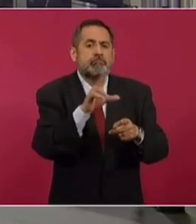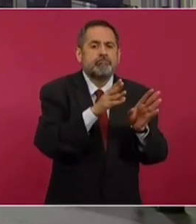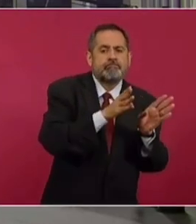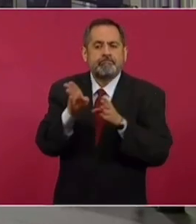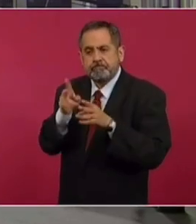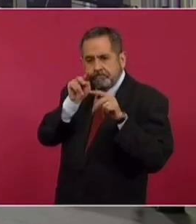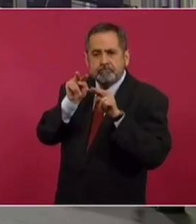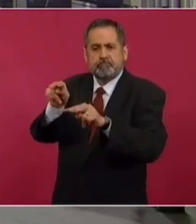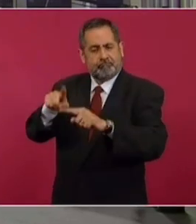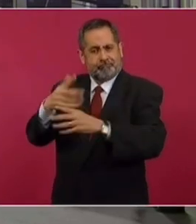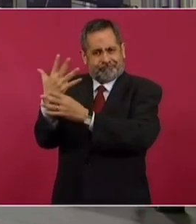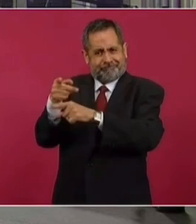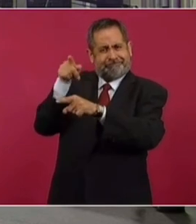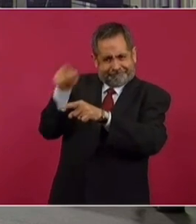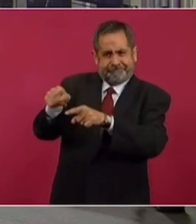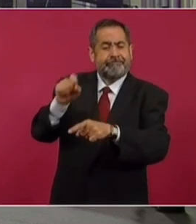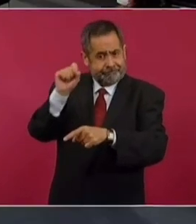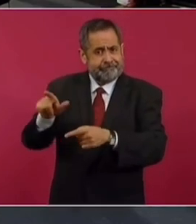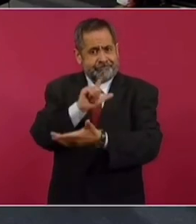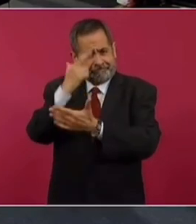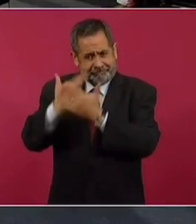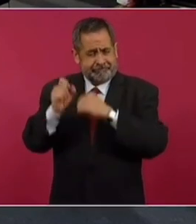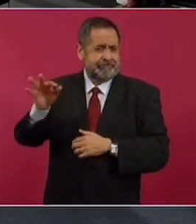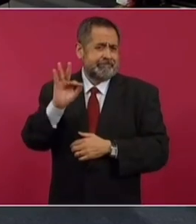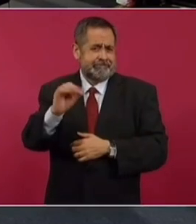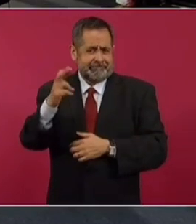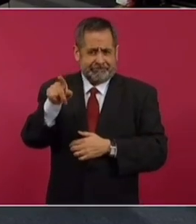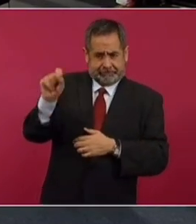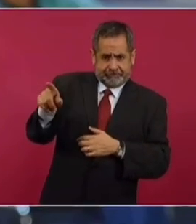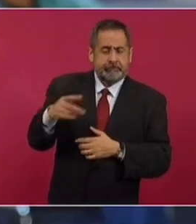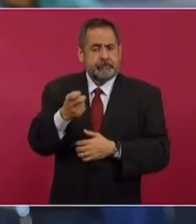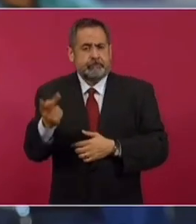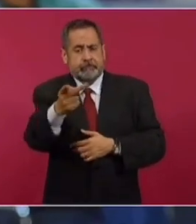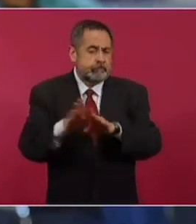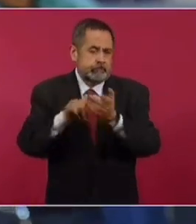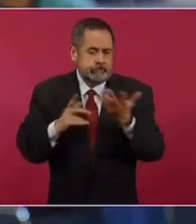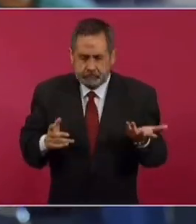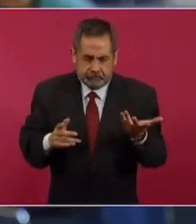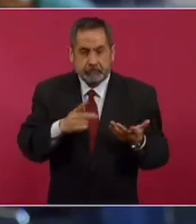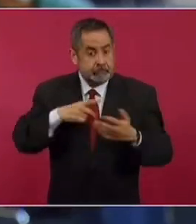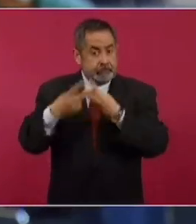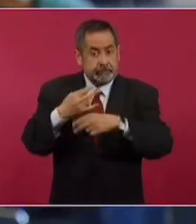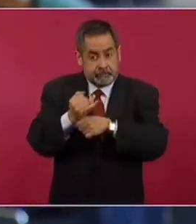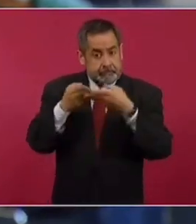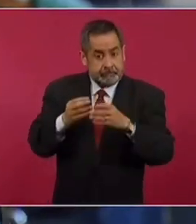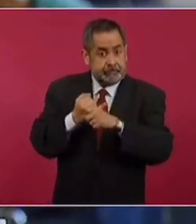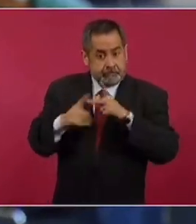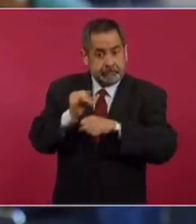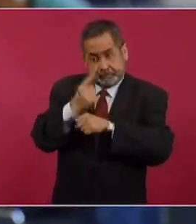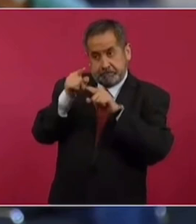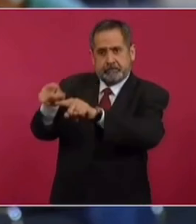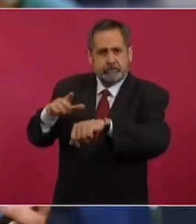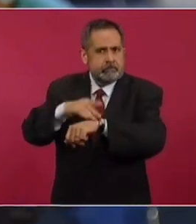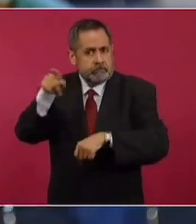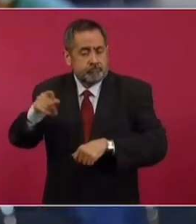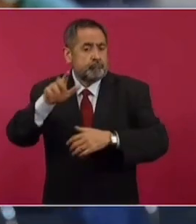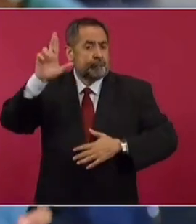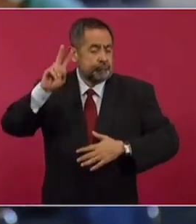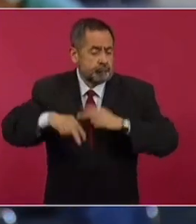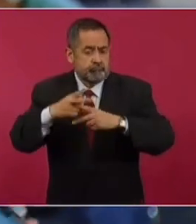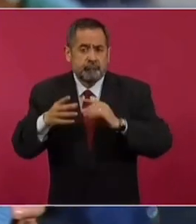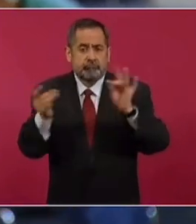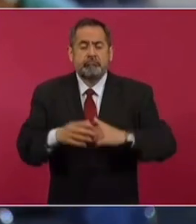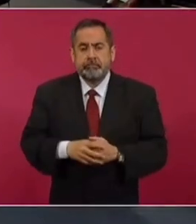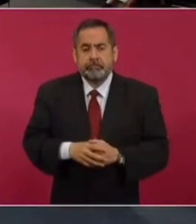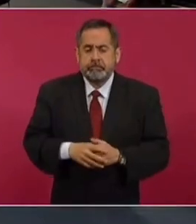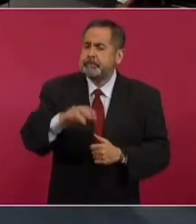analizando el caso de lo que pudo, los delitos en los que puede haber incurrido el propio fiscal general de la República. Por eso le preguntaba si en todo caso se tendría que abrir una investigación en contra del propio fiscal, pues precisamente por el tema de que él recibió pues que el proyecto